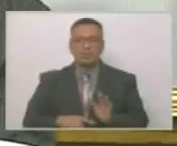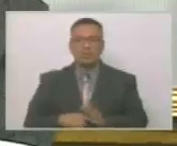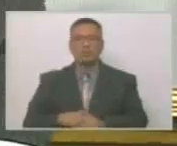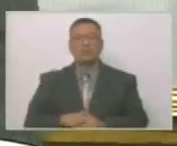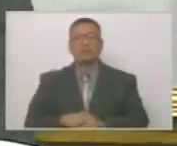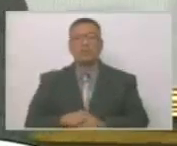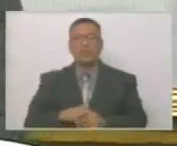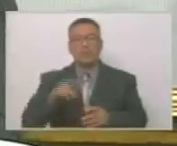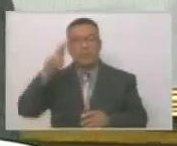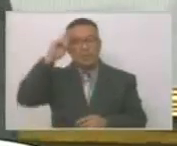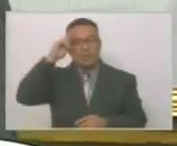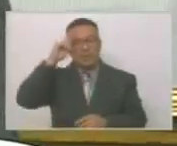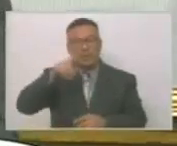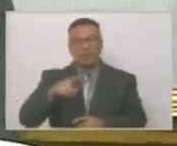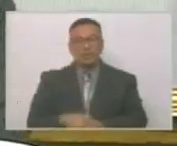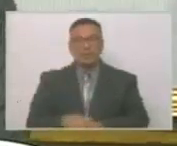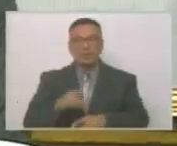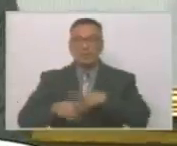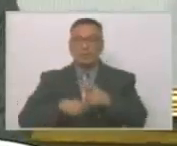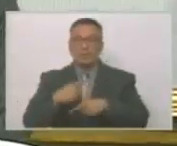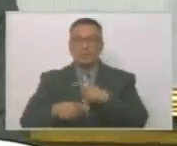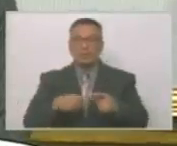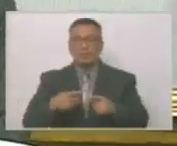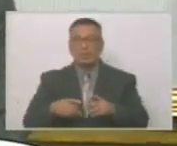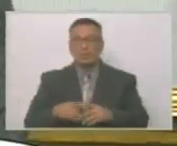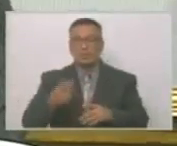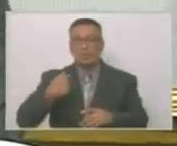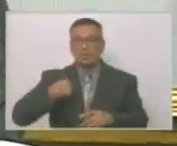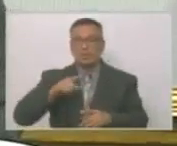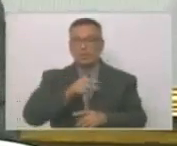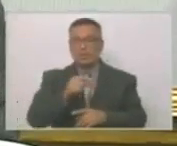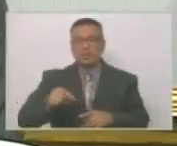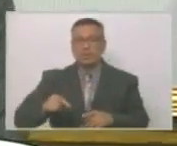en el respeto al debido proceso que merecen